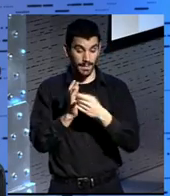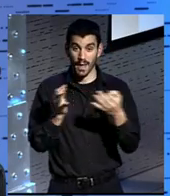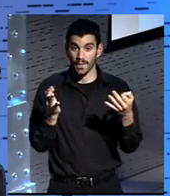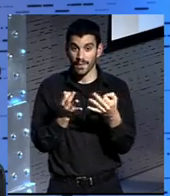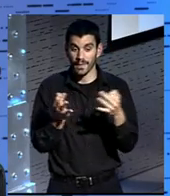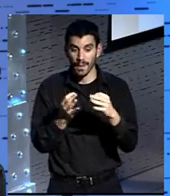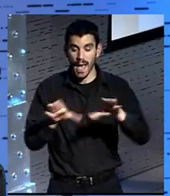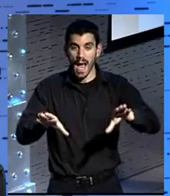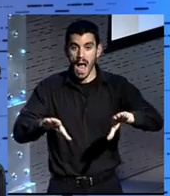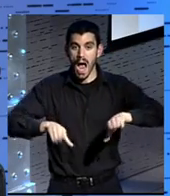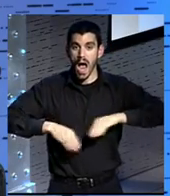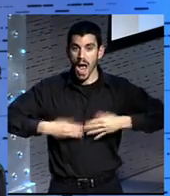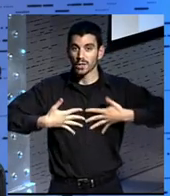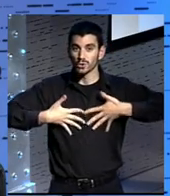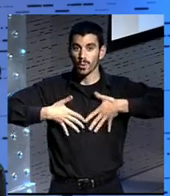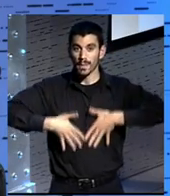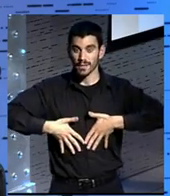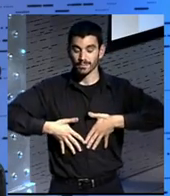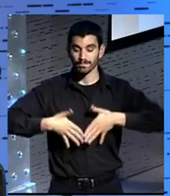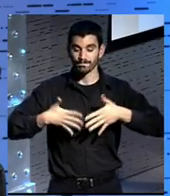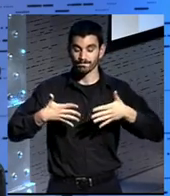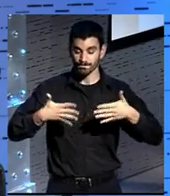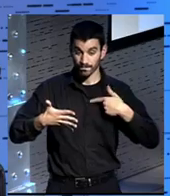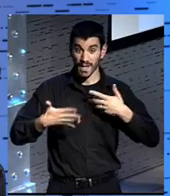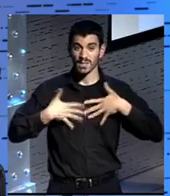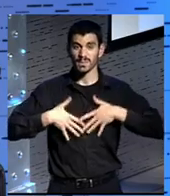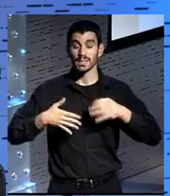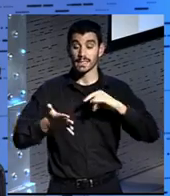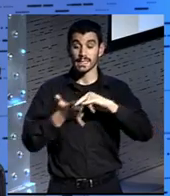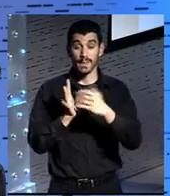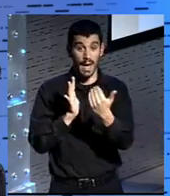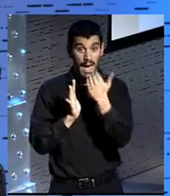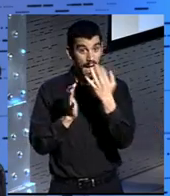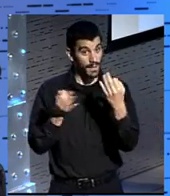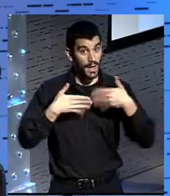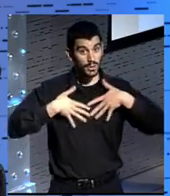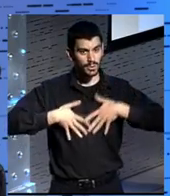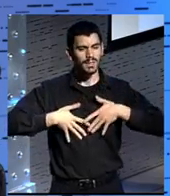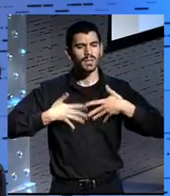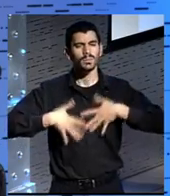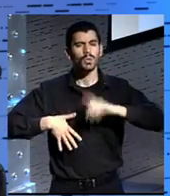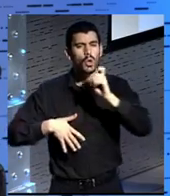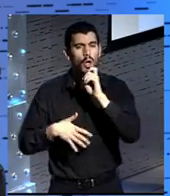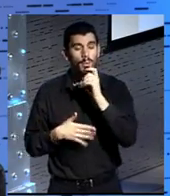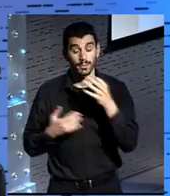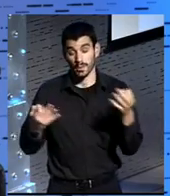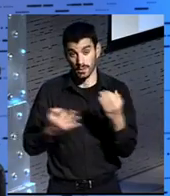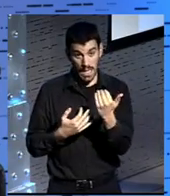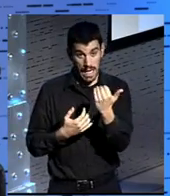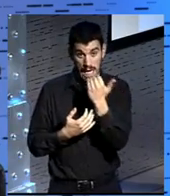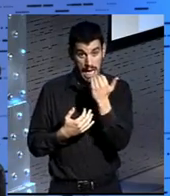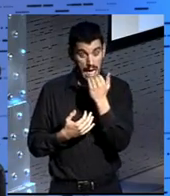Pues ese sistema de cajas, una de sus mayores aportaciones fue bajar mucho y facilitar mucho el nivel